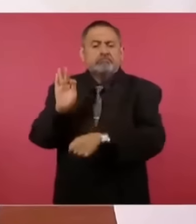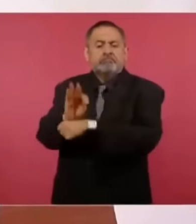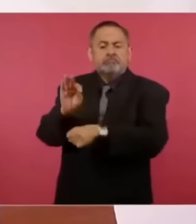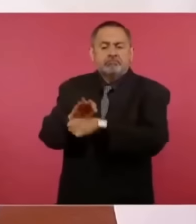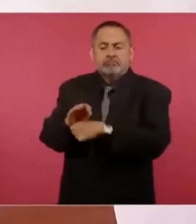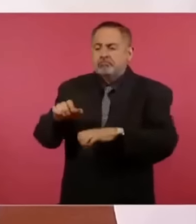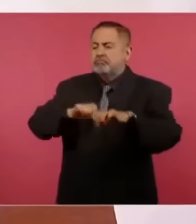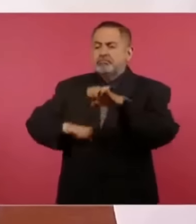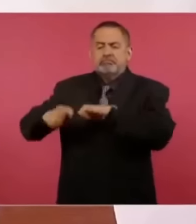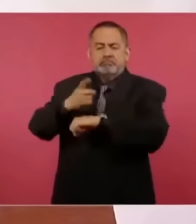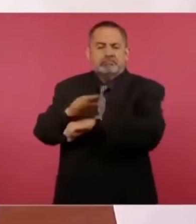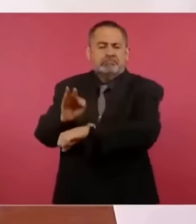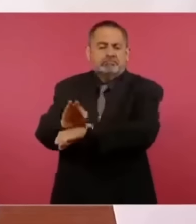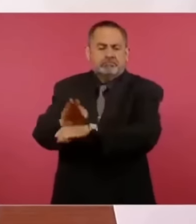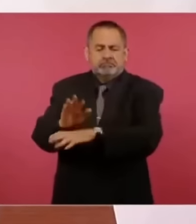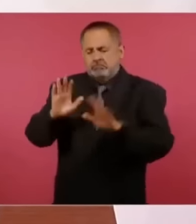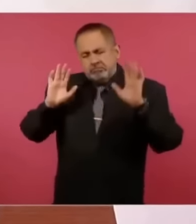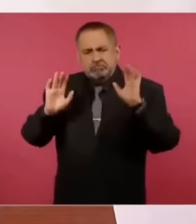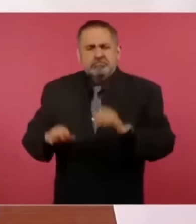embajada.